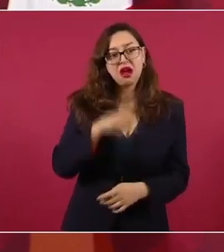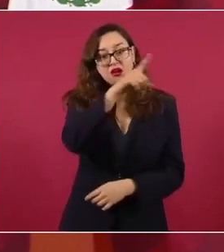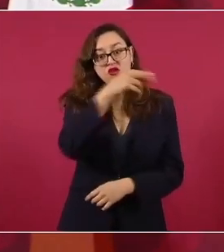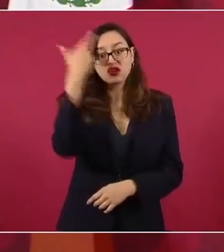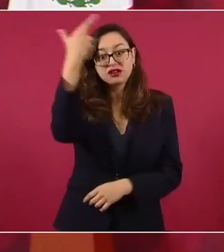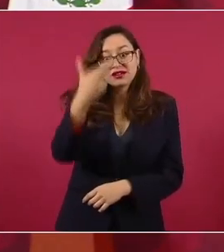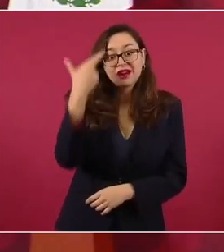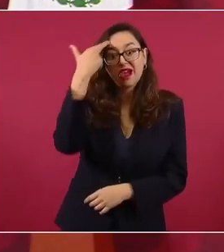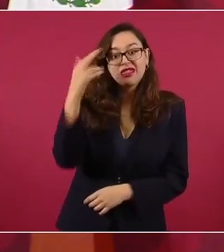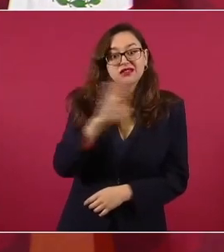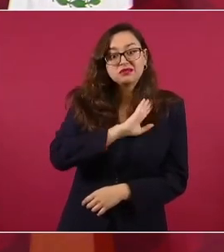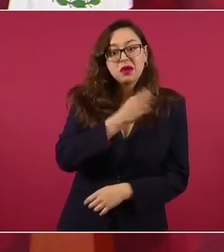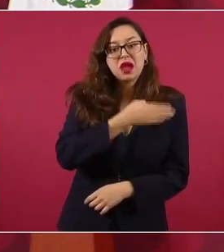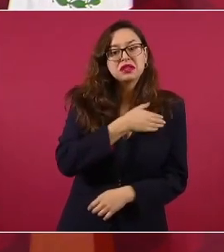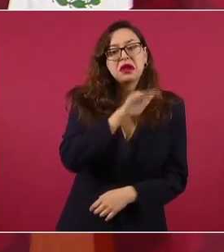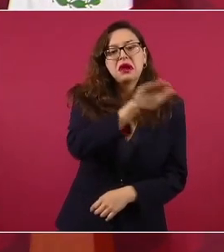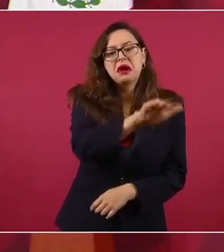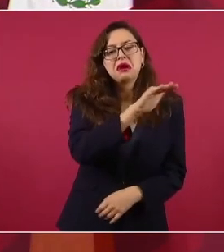de